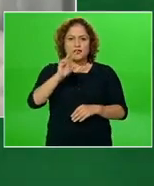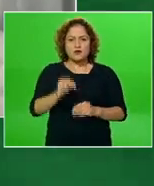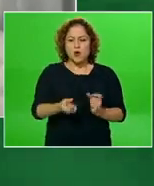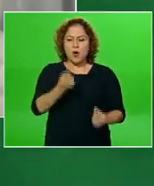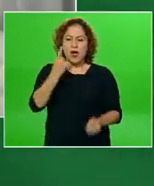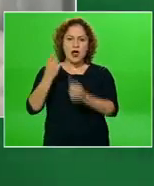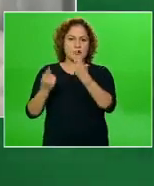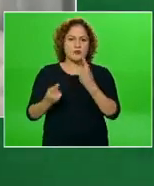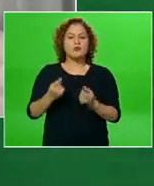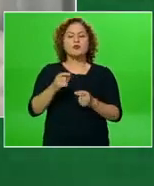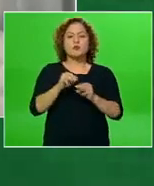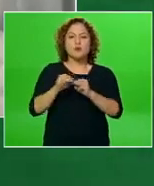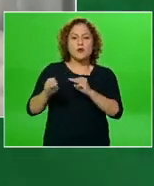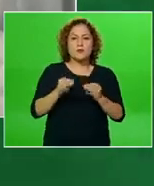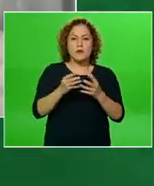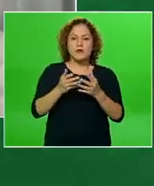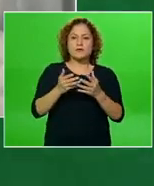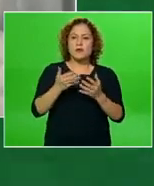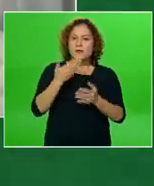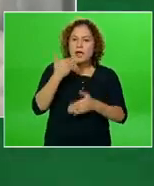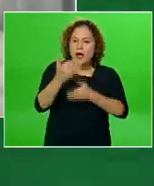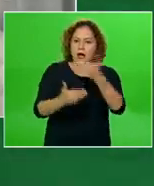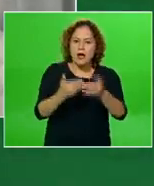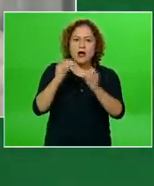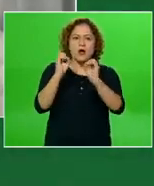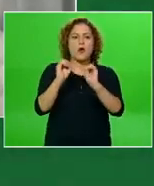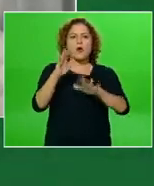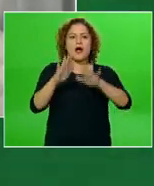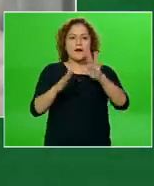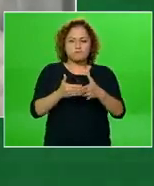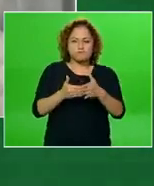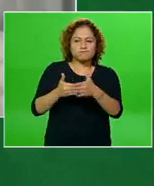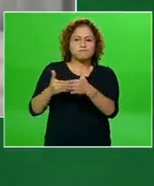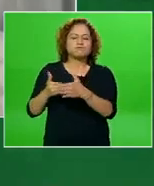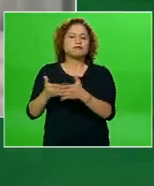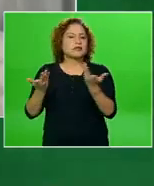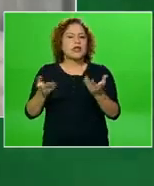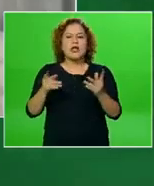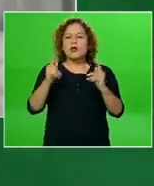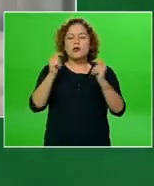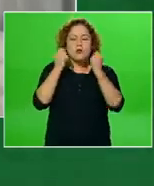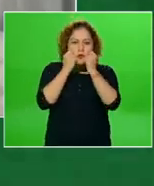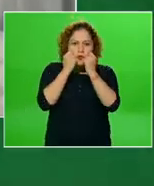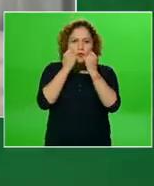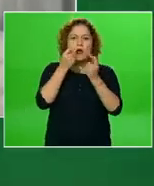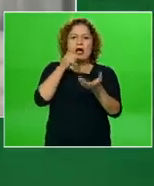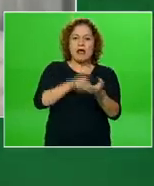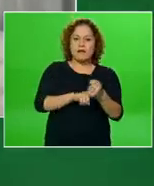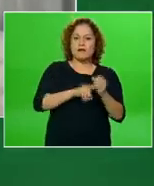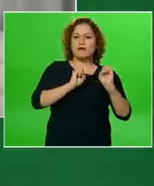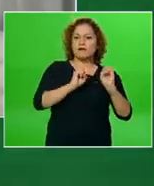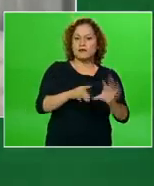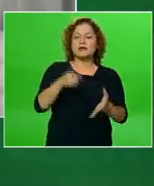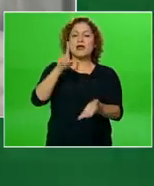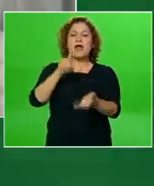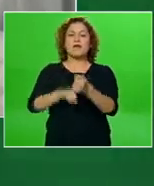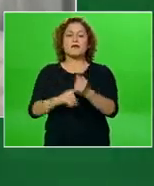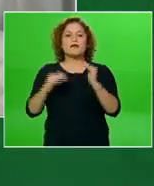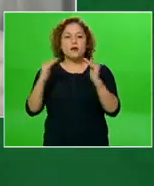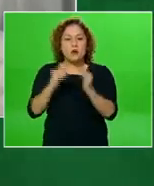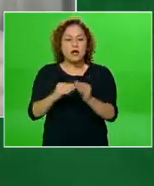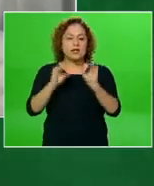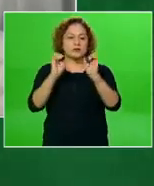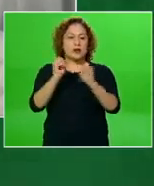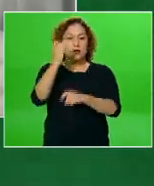pequeña o si bien nuestros horarios ella sea en oficina dentro de fuera sean grandes o largos o cortos